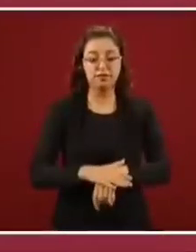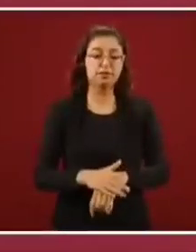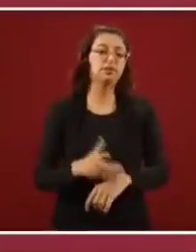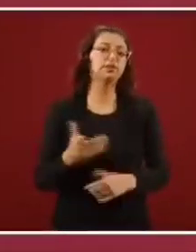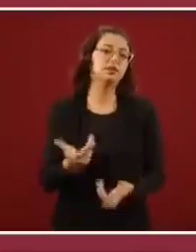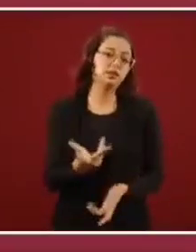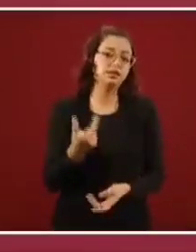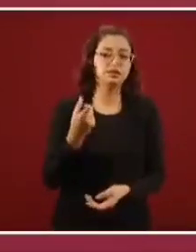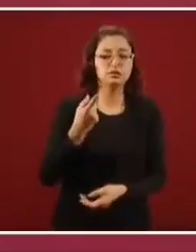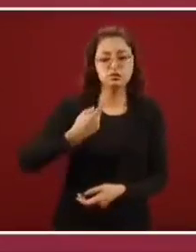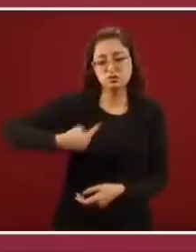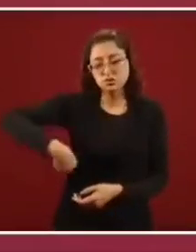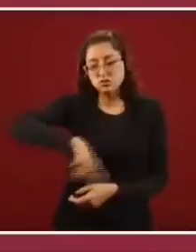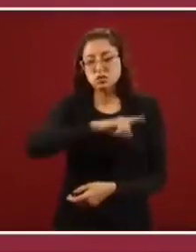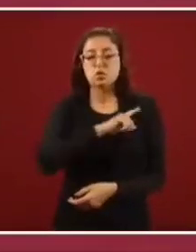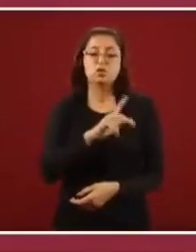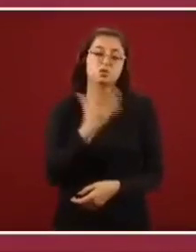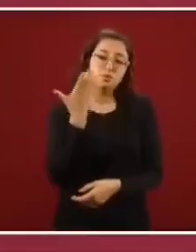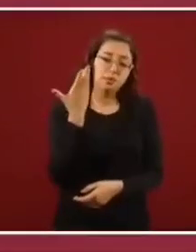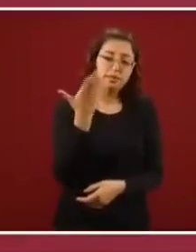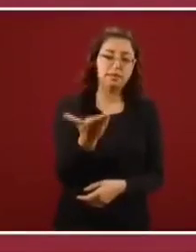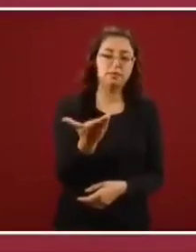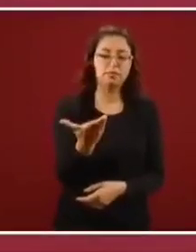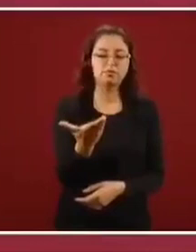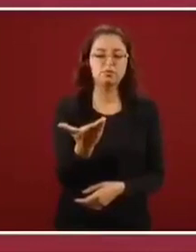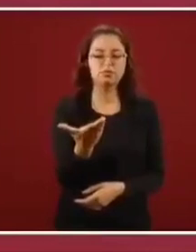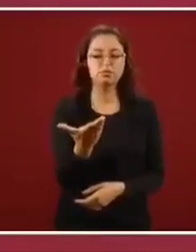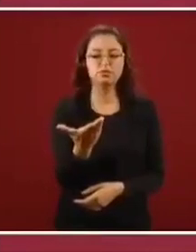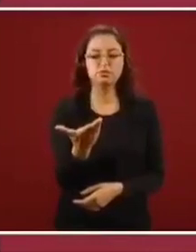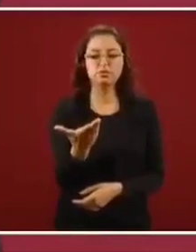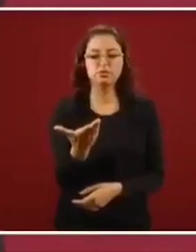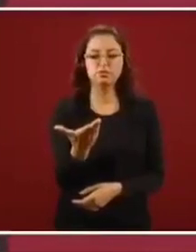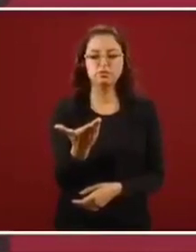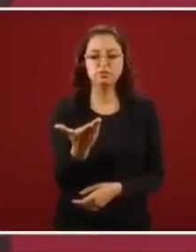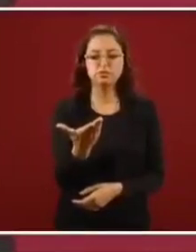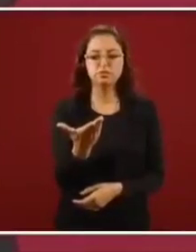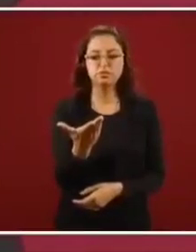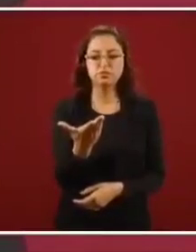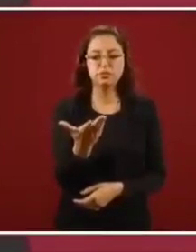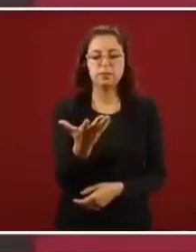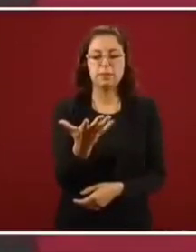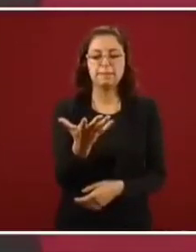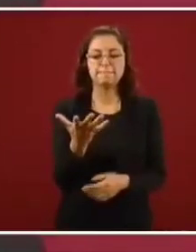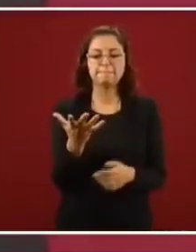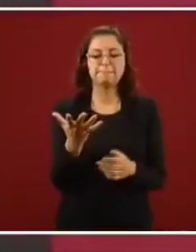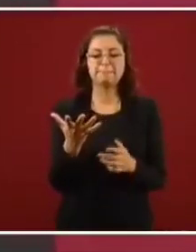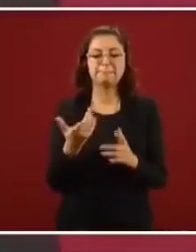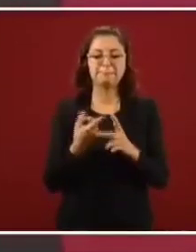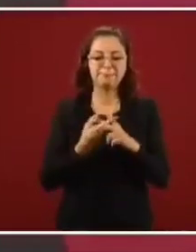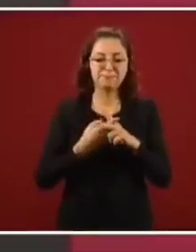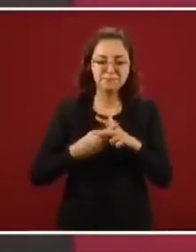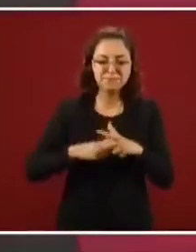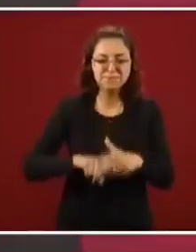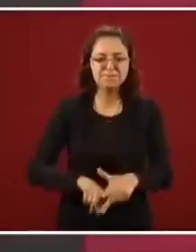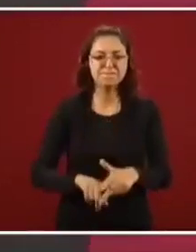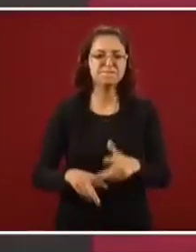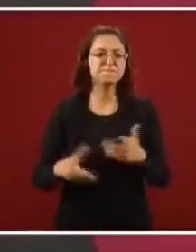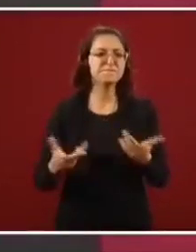nosotros solicitando que se lleve a cabo un